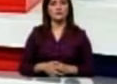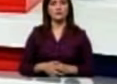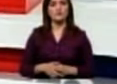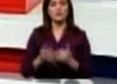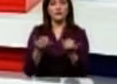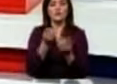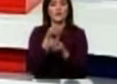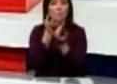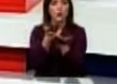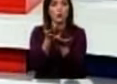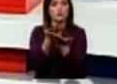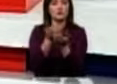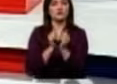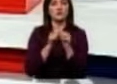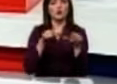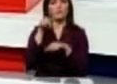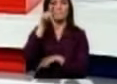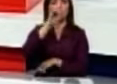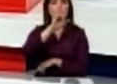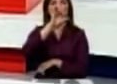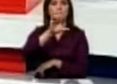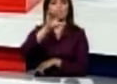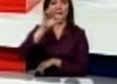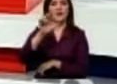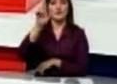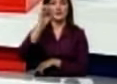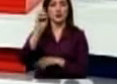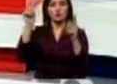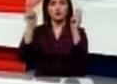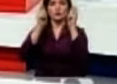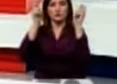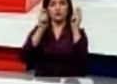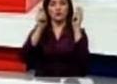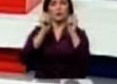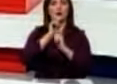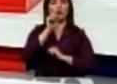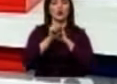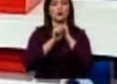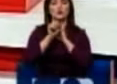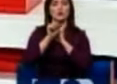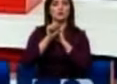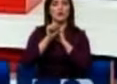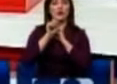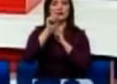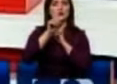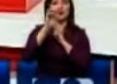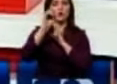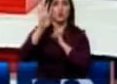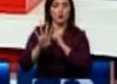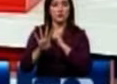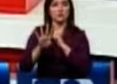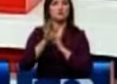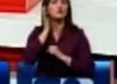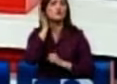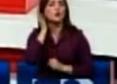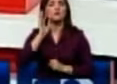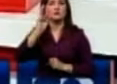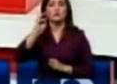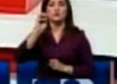Bueno, y ahora le contamos que en Píllaro se celebró los 104 años de Mercedes Vascones, una de las